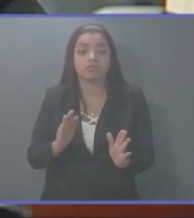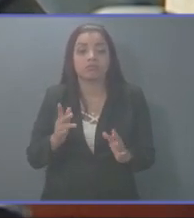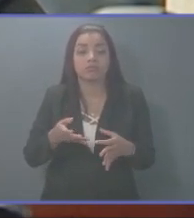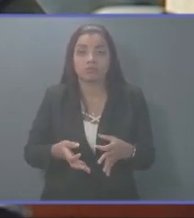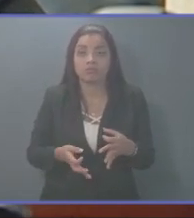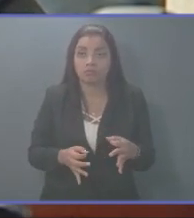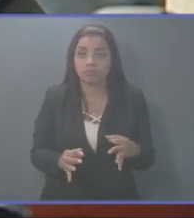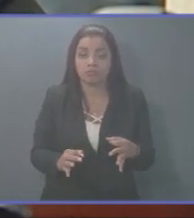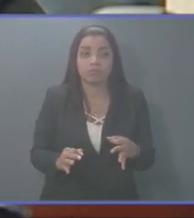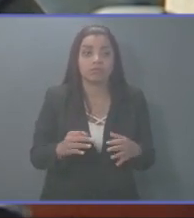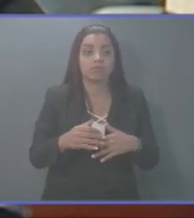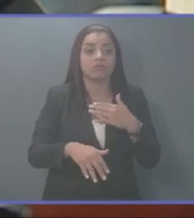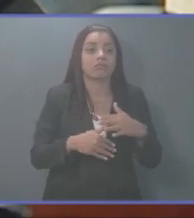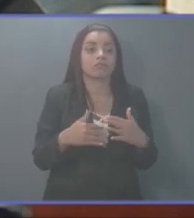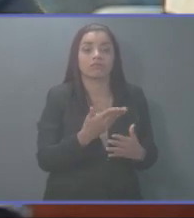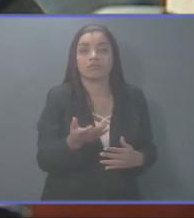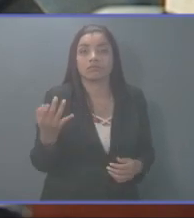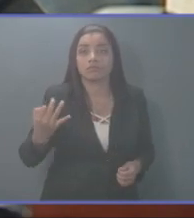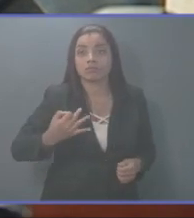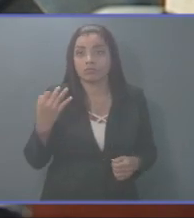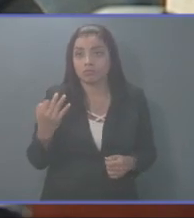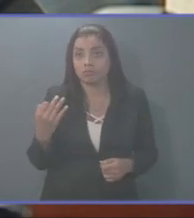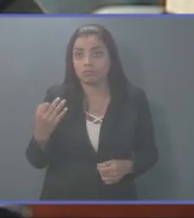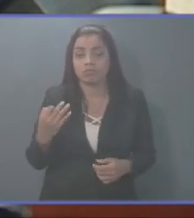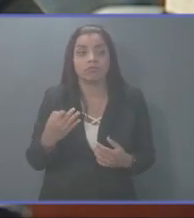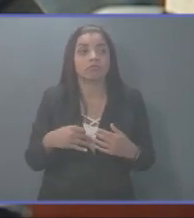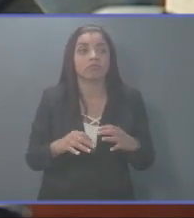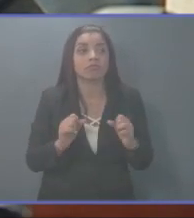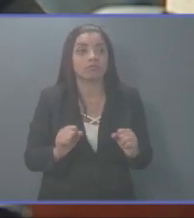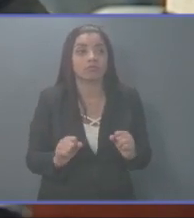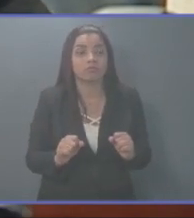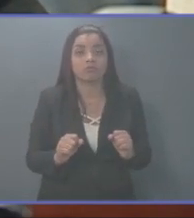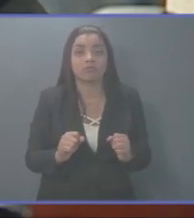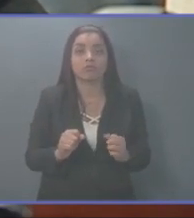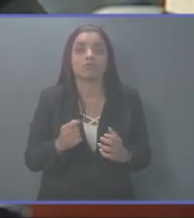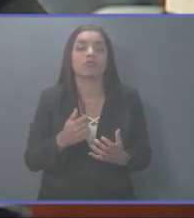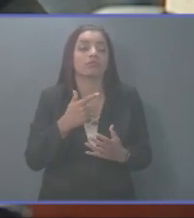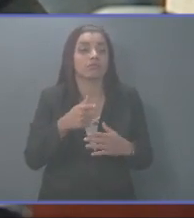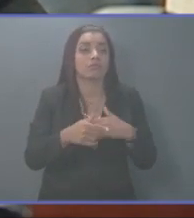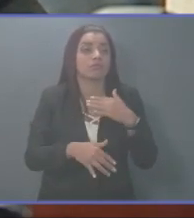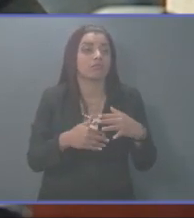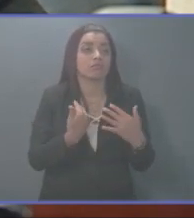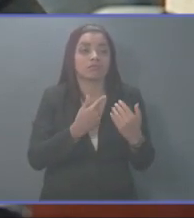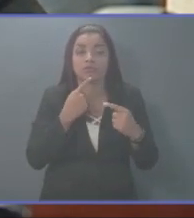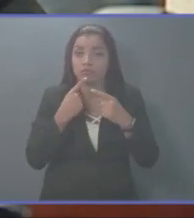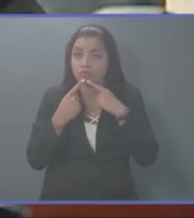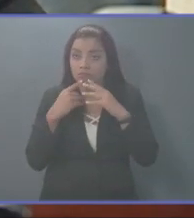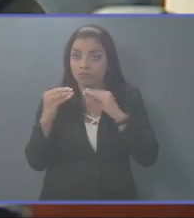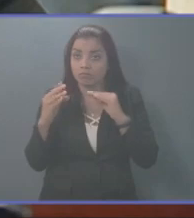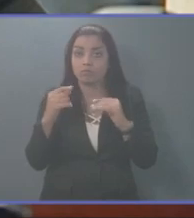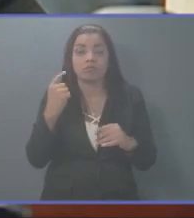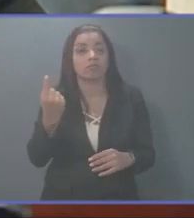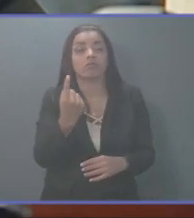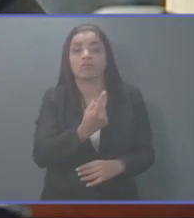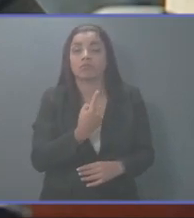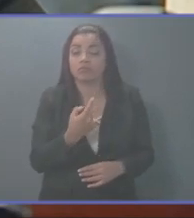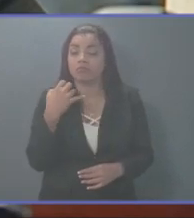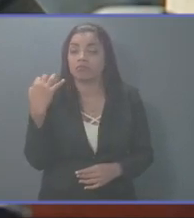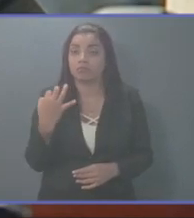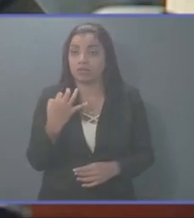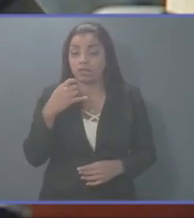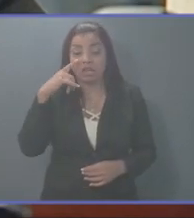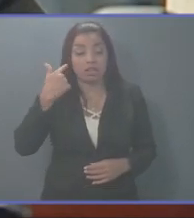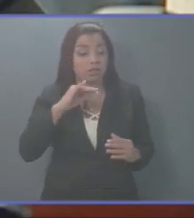forma proporcionada a las necesidades y realidades de las personas desplazadas. El ejercicio de mediación o riesgo de una persona desplazada deberá tomarse como